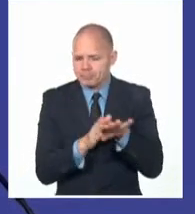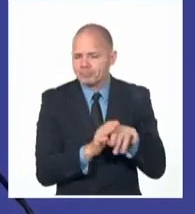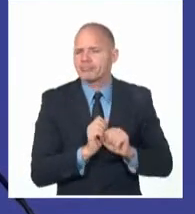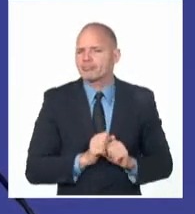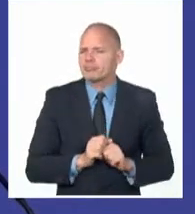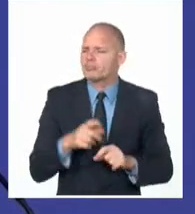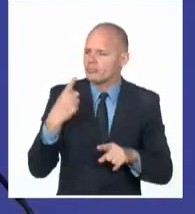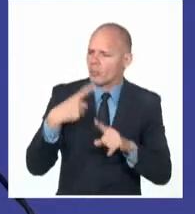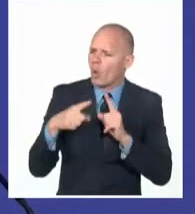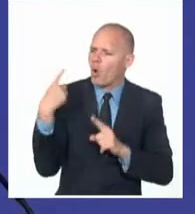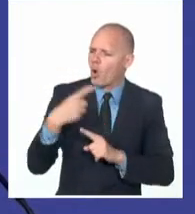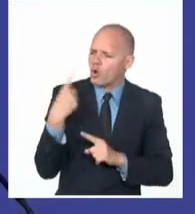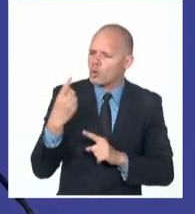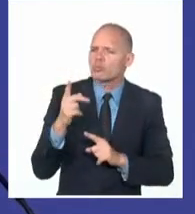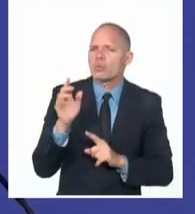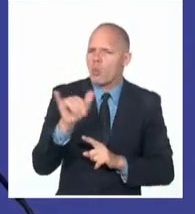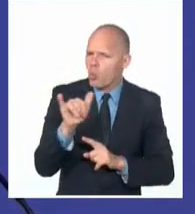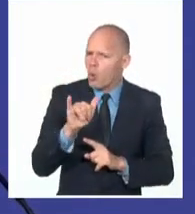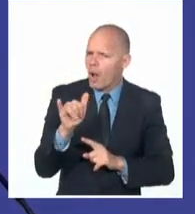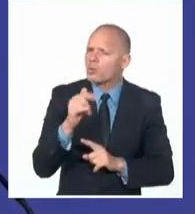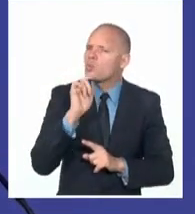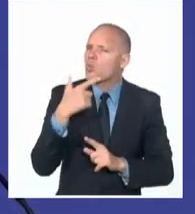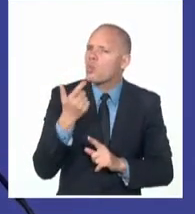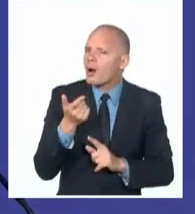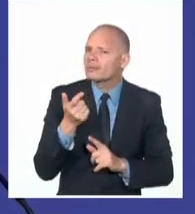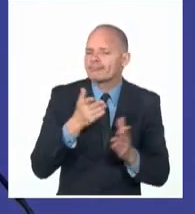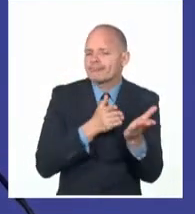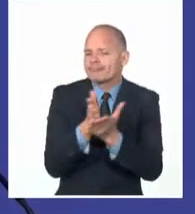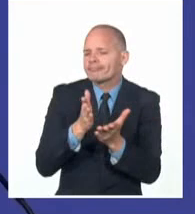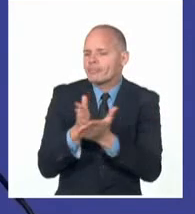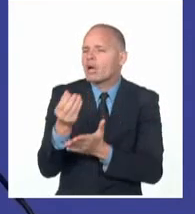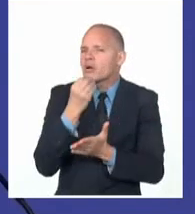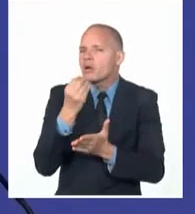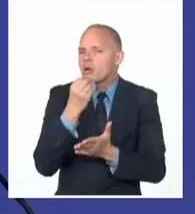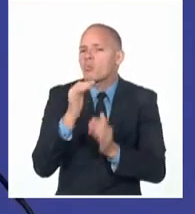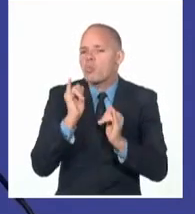la informatización de la sociedad dirigida a la